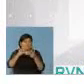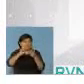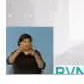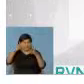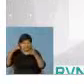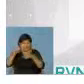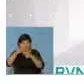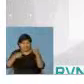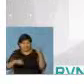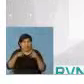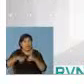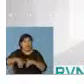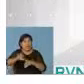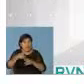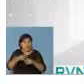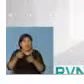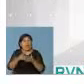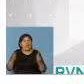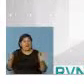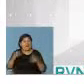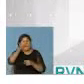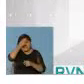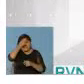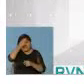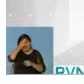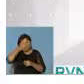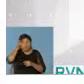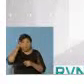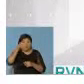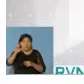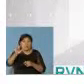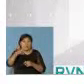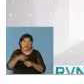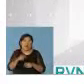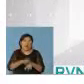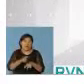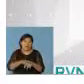asunción será el próximo miércoles 28, en horario y lugar a confirmar.